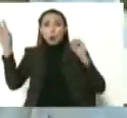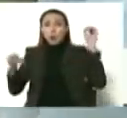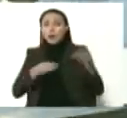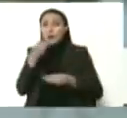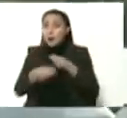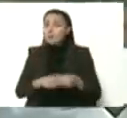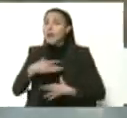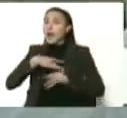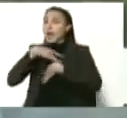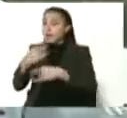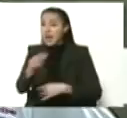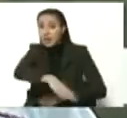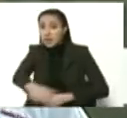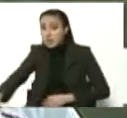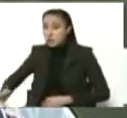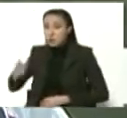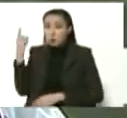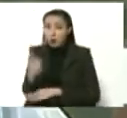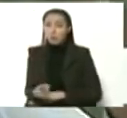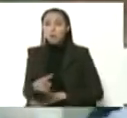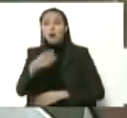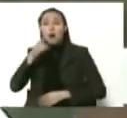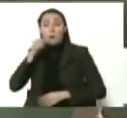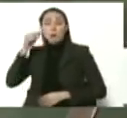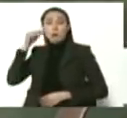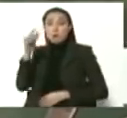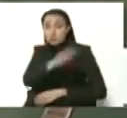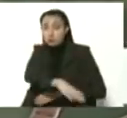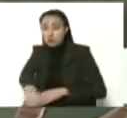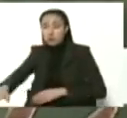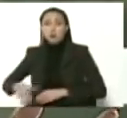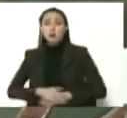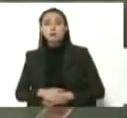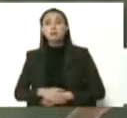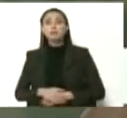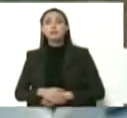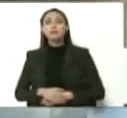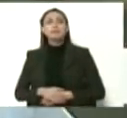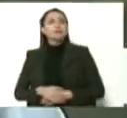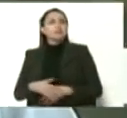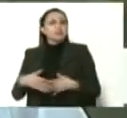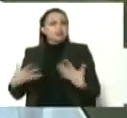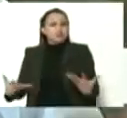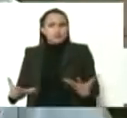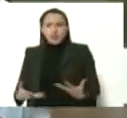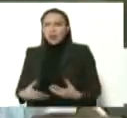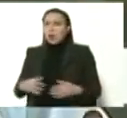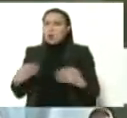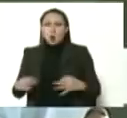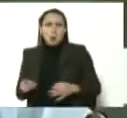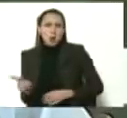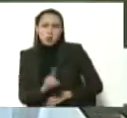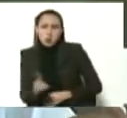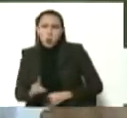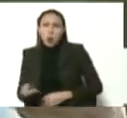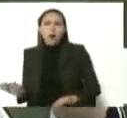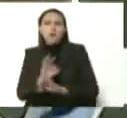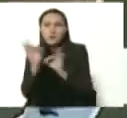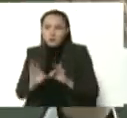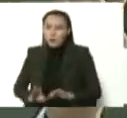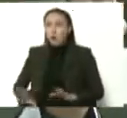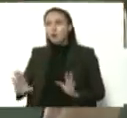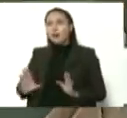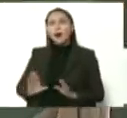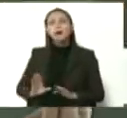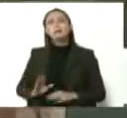del niño por delante, del niño y de la niña. No son unos carnavales, digamos, convencionales, no podrán serlo, sino